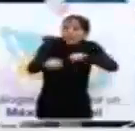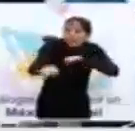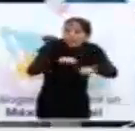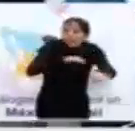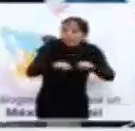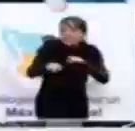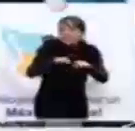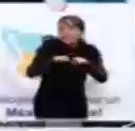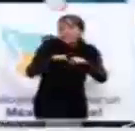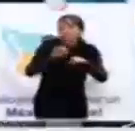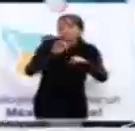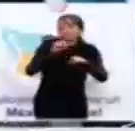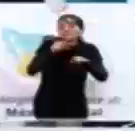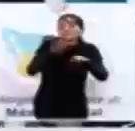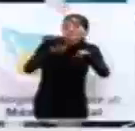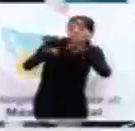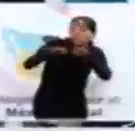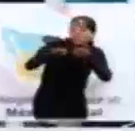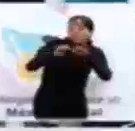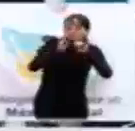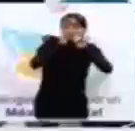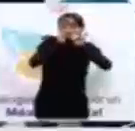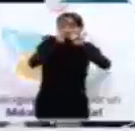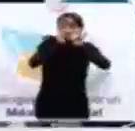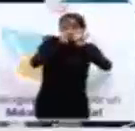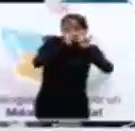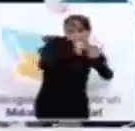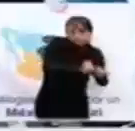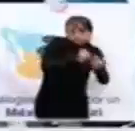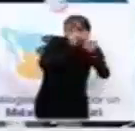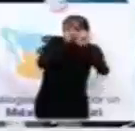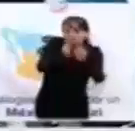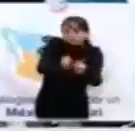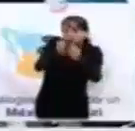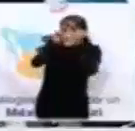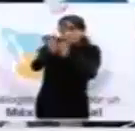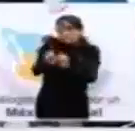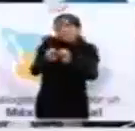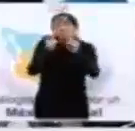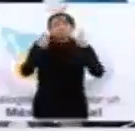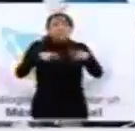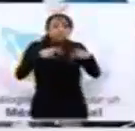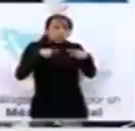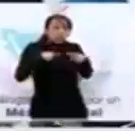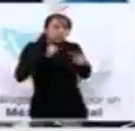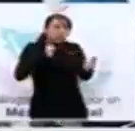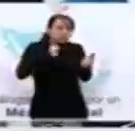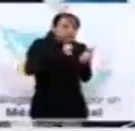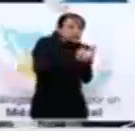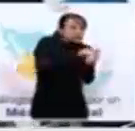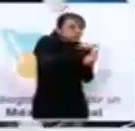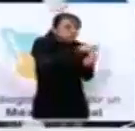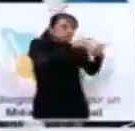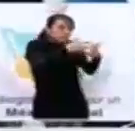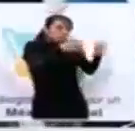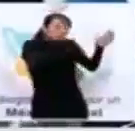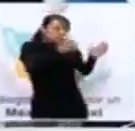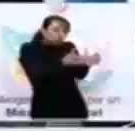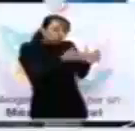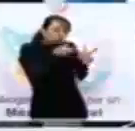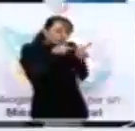de manera individual con el pequeño productor, el resultado es limitado.